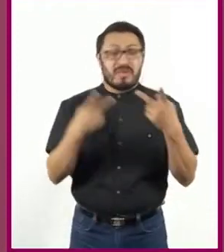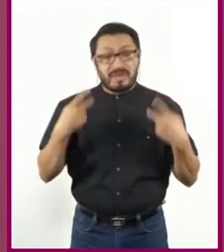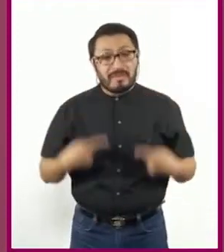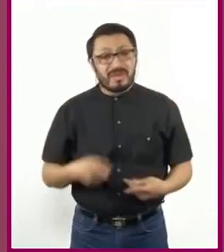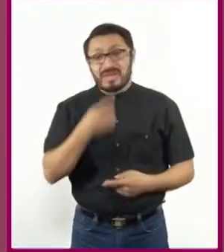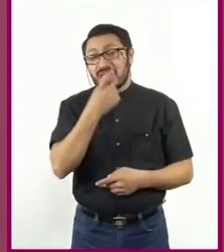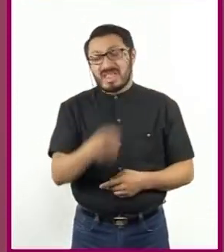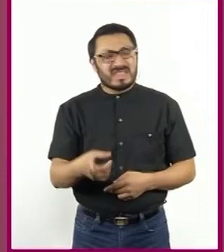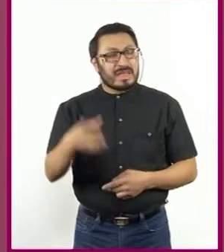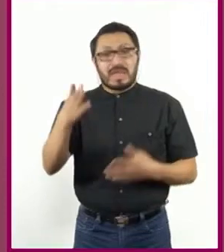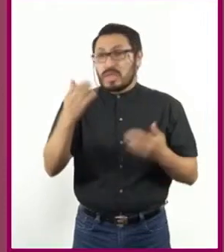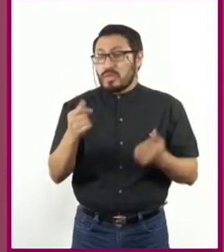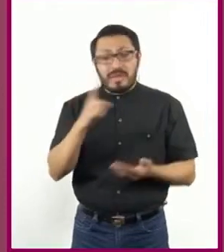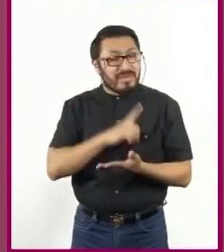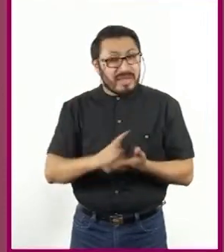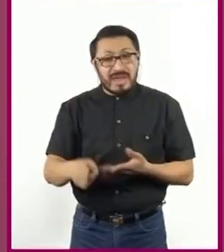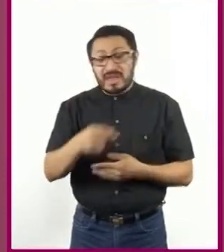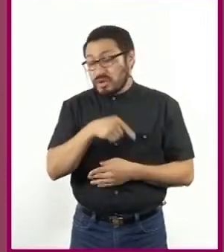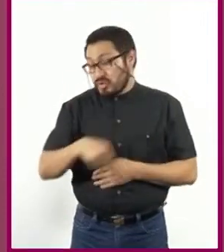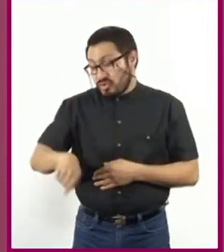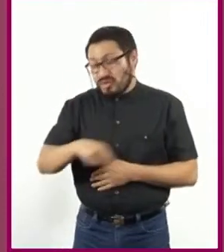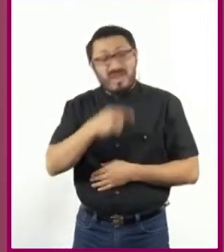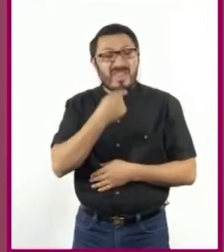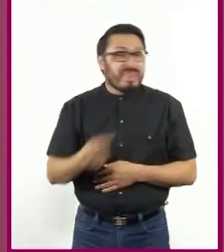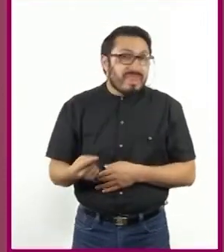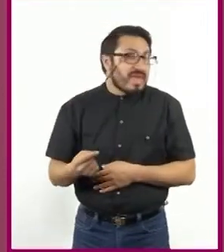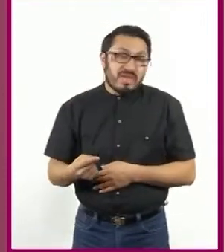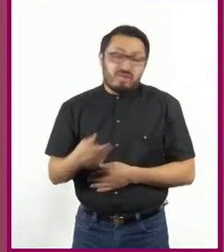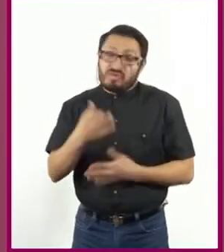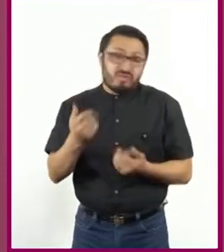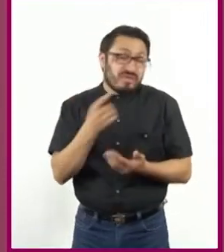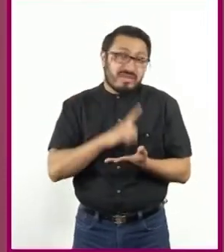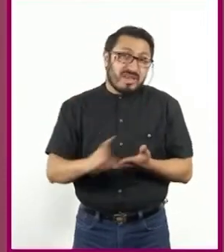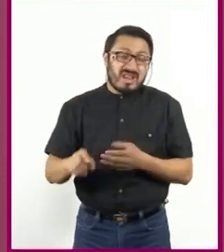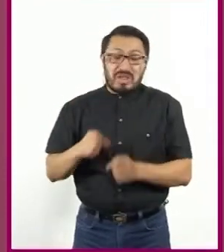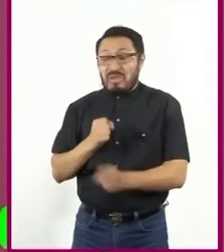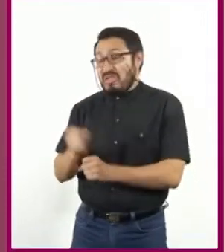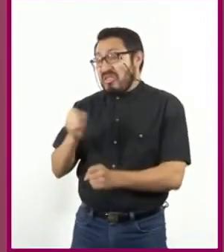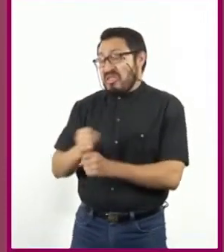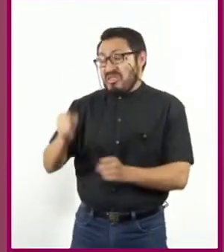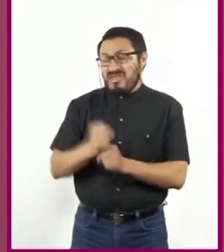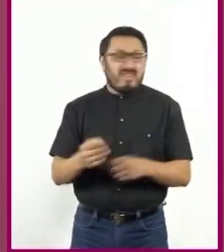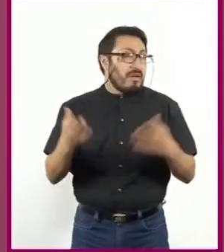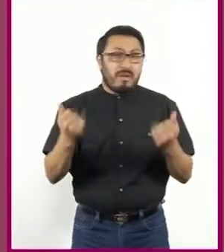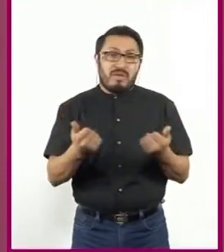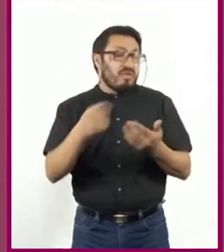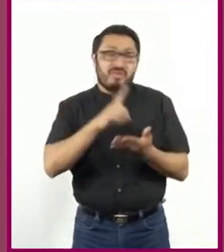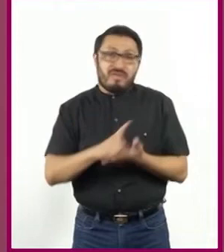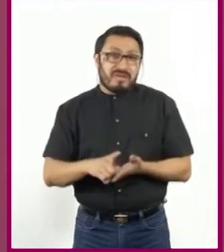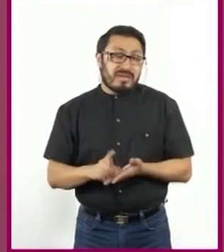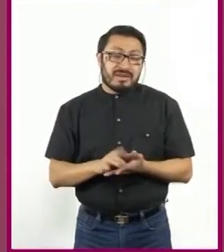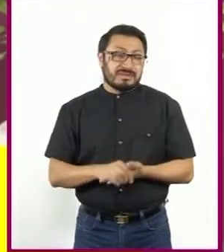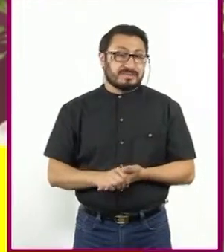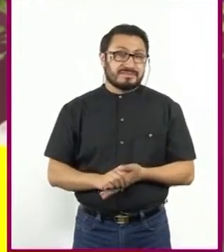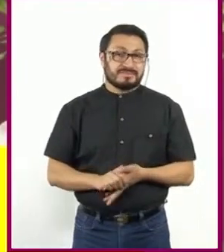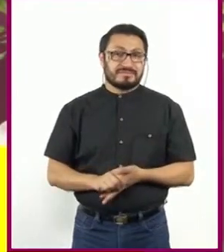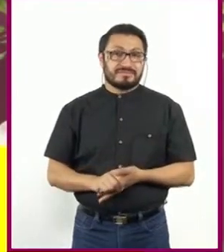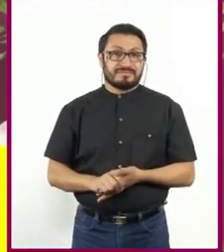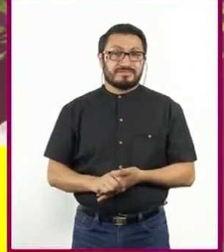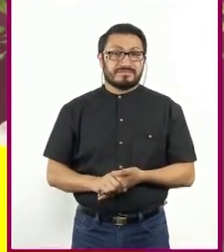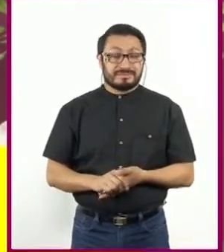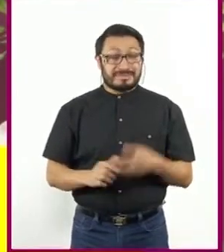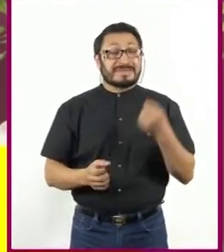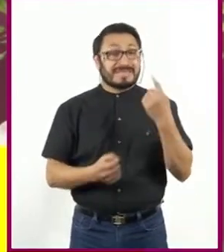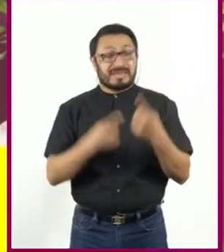el derecho de las personas menores de edad a no ser violentadas en su persona física y moralmente. Hay